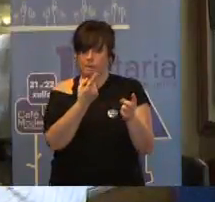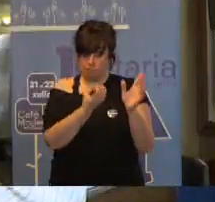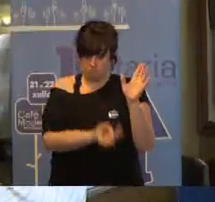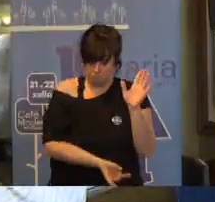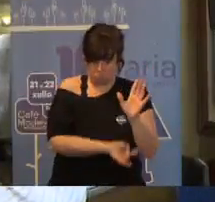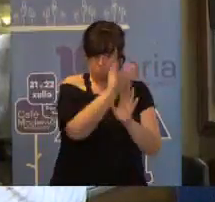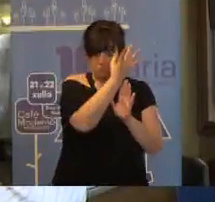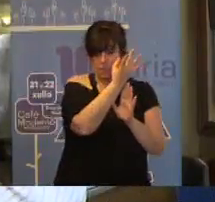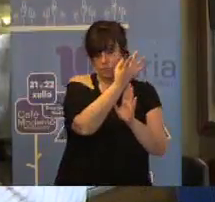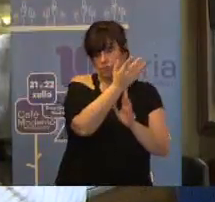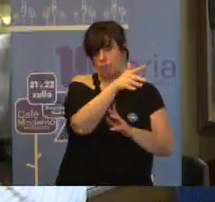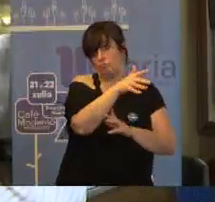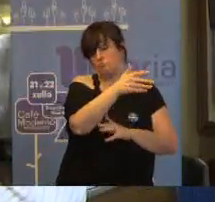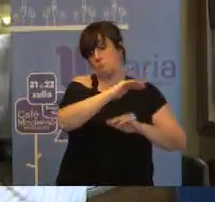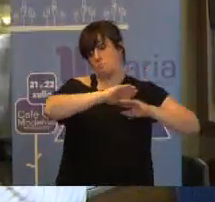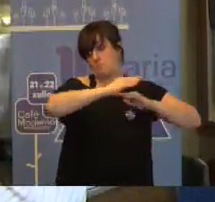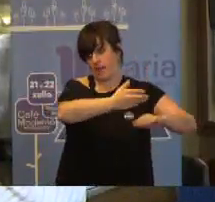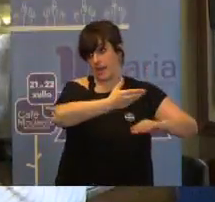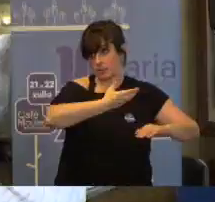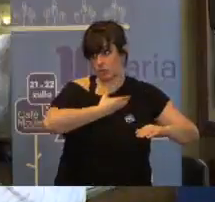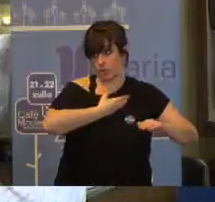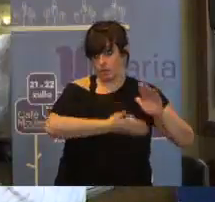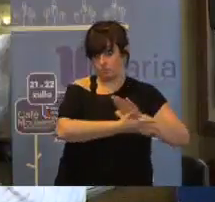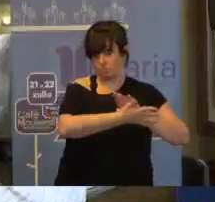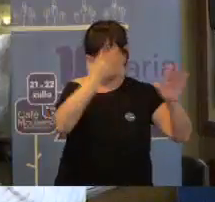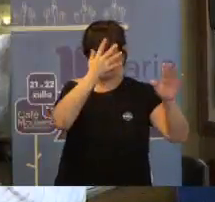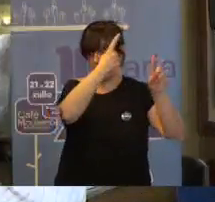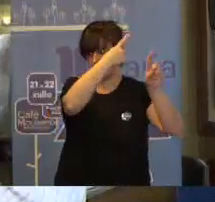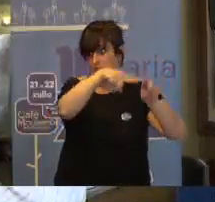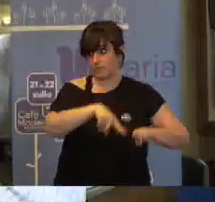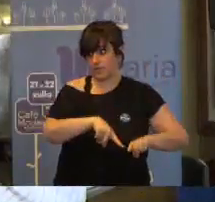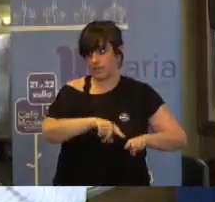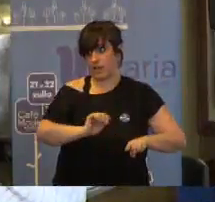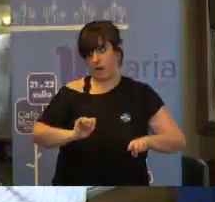xurdimento das mareas locais pois se